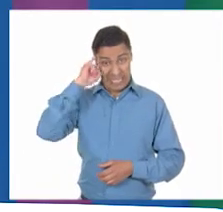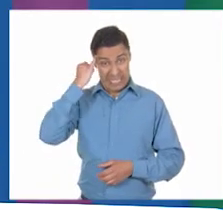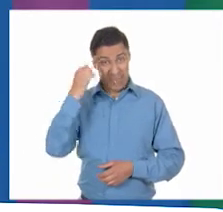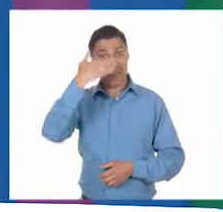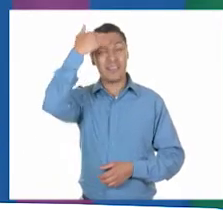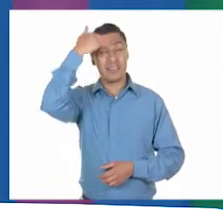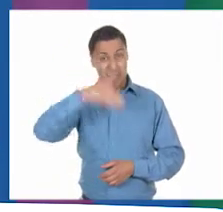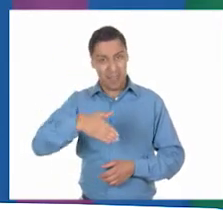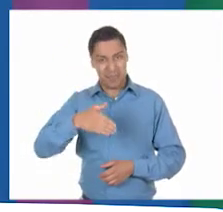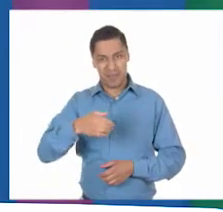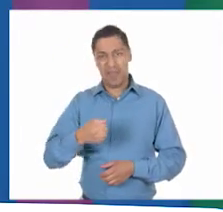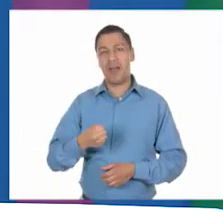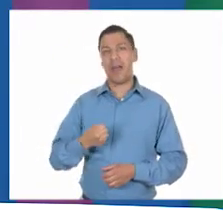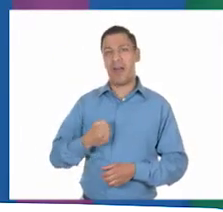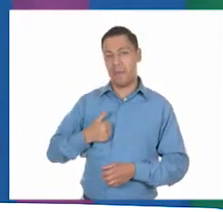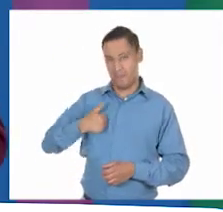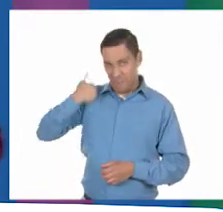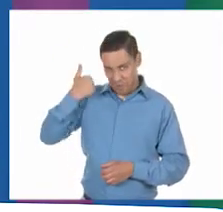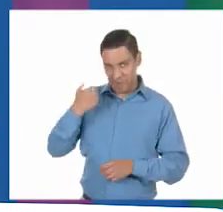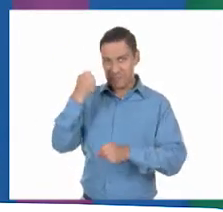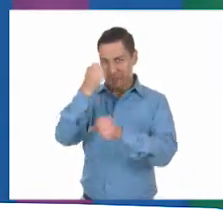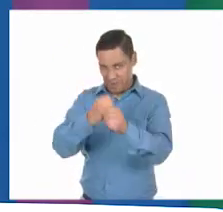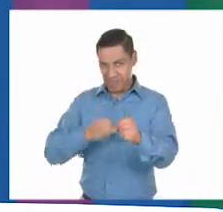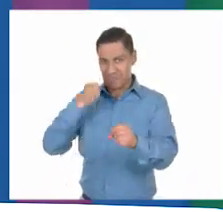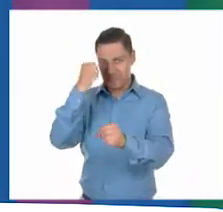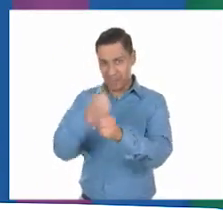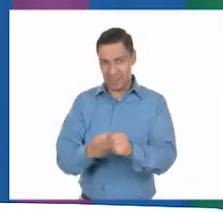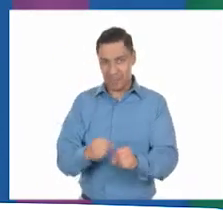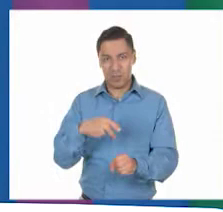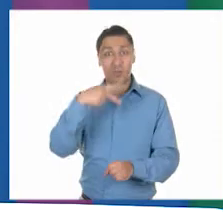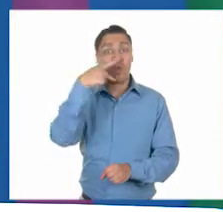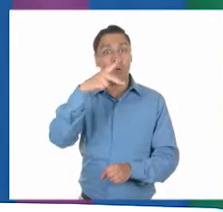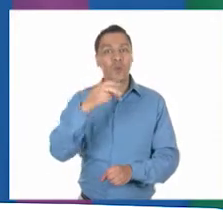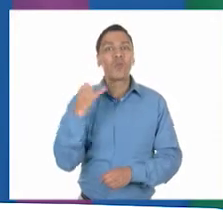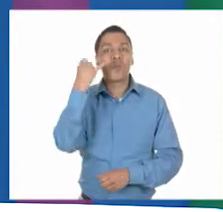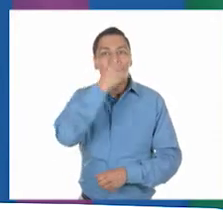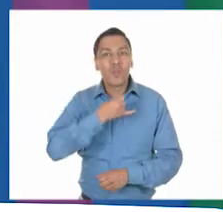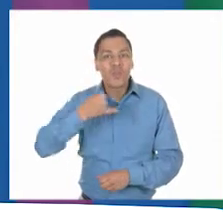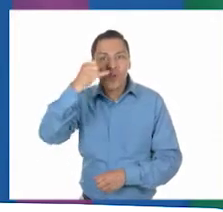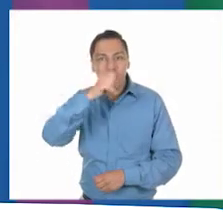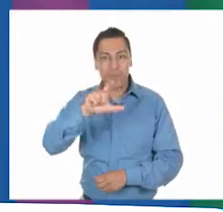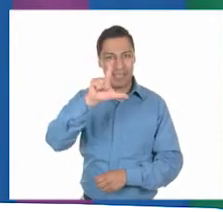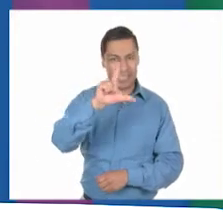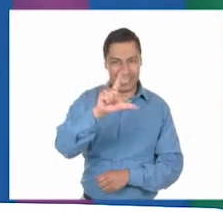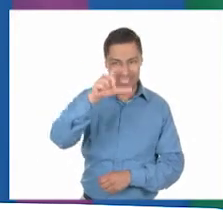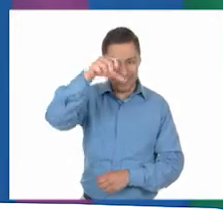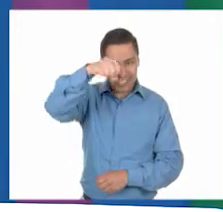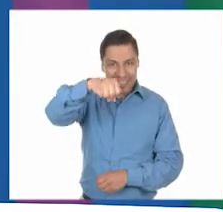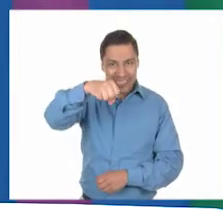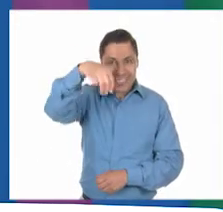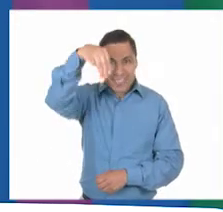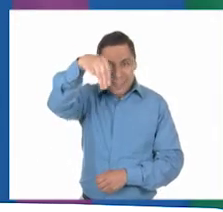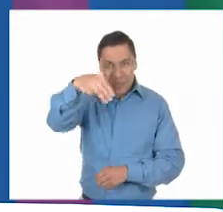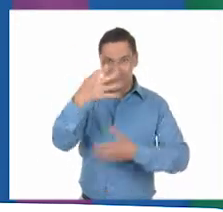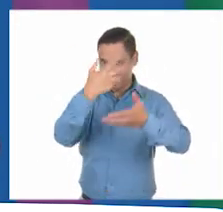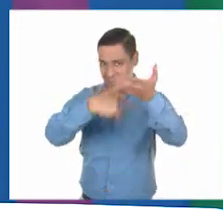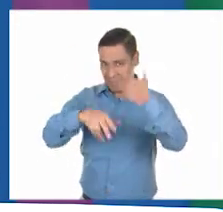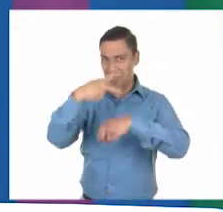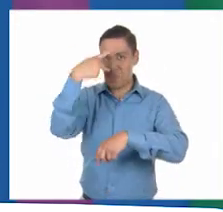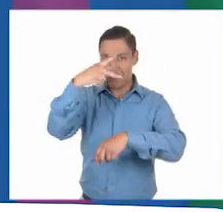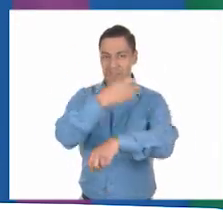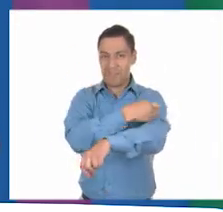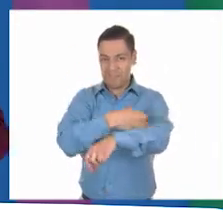familia. Si tienes la fortuna de hablar una lengua indígena, aprovecha también este momento para practicarla y platica con tu familia en tu lengua